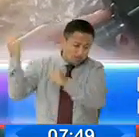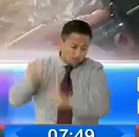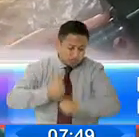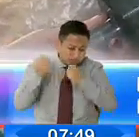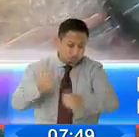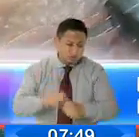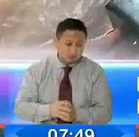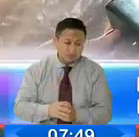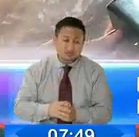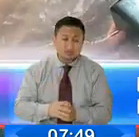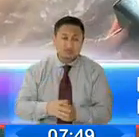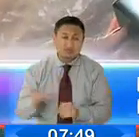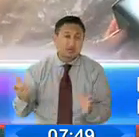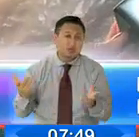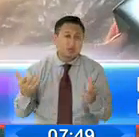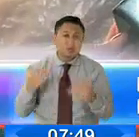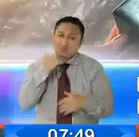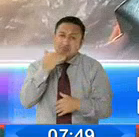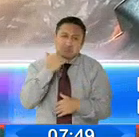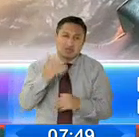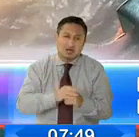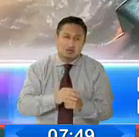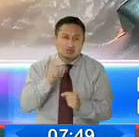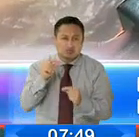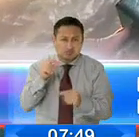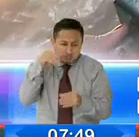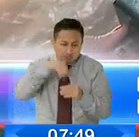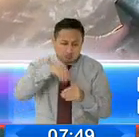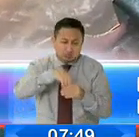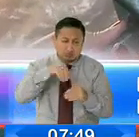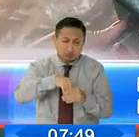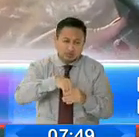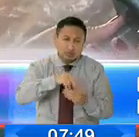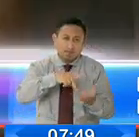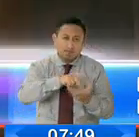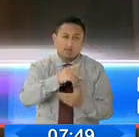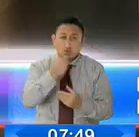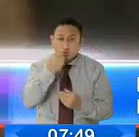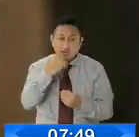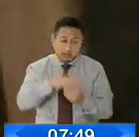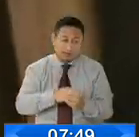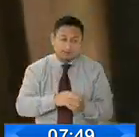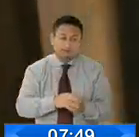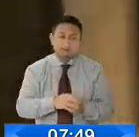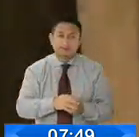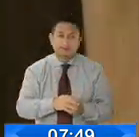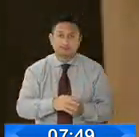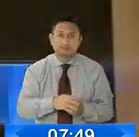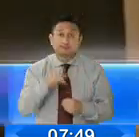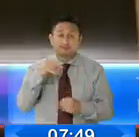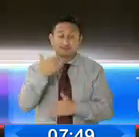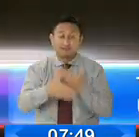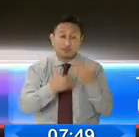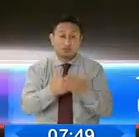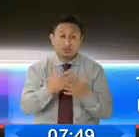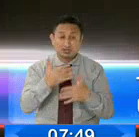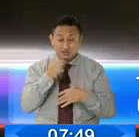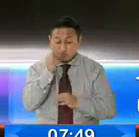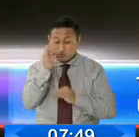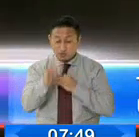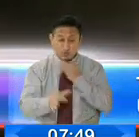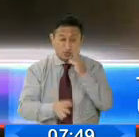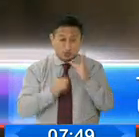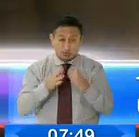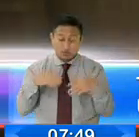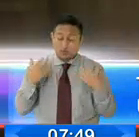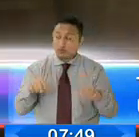tonar en los terrenos, contarle tener poquito a poquito para seguir guardando y poquito para la comida. Sin embargo, tras la pandemia todo se ha complicado aún más.